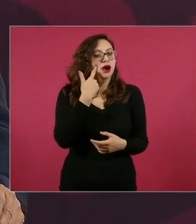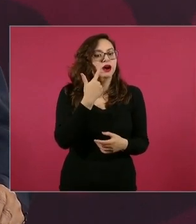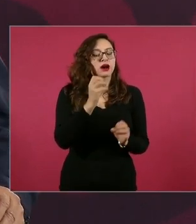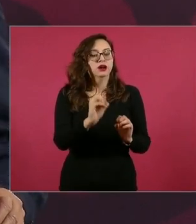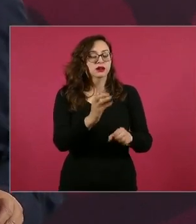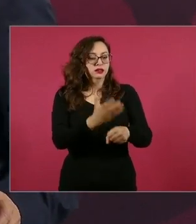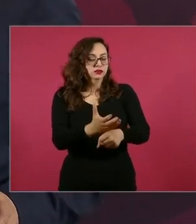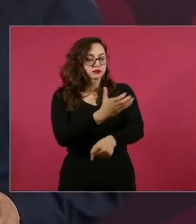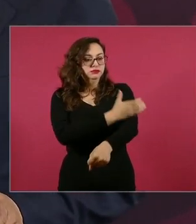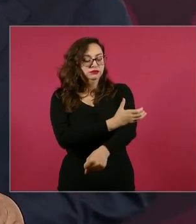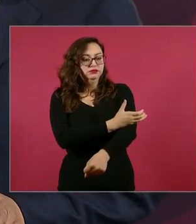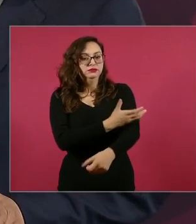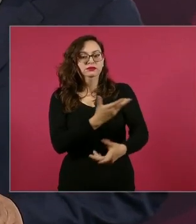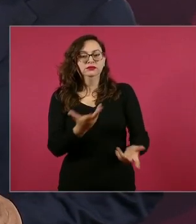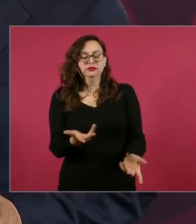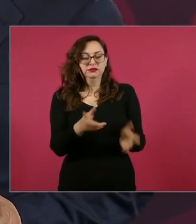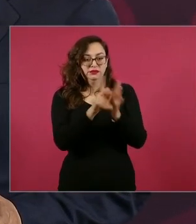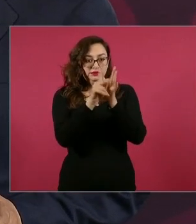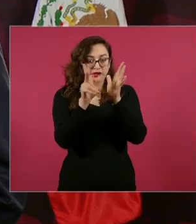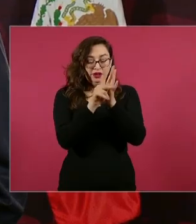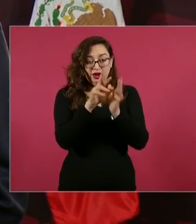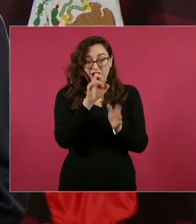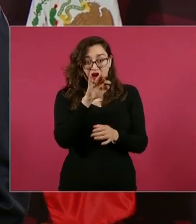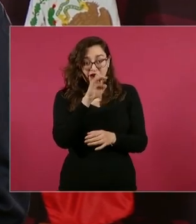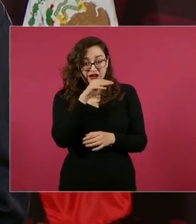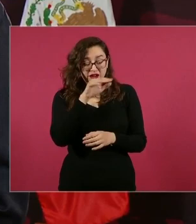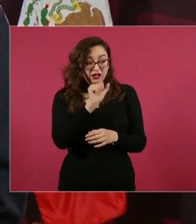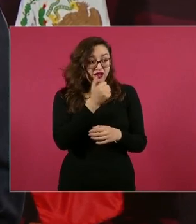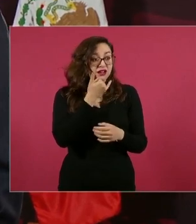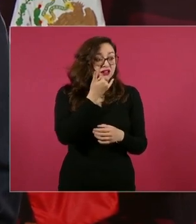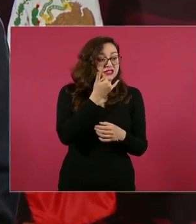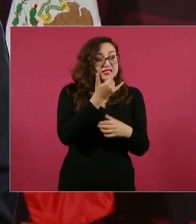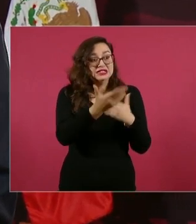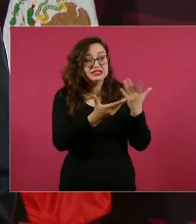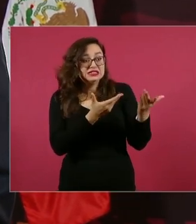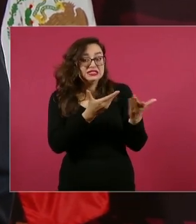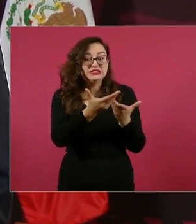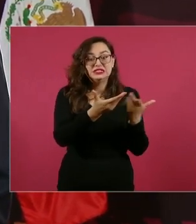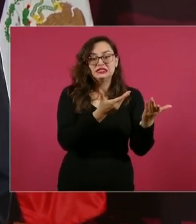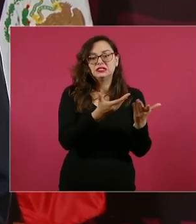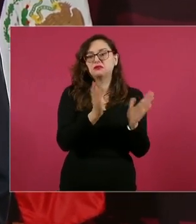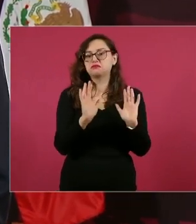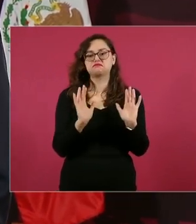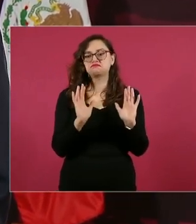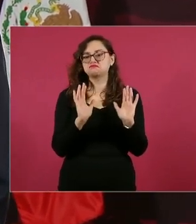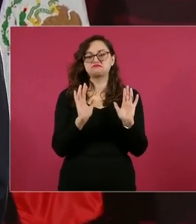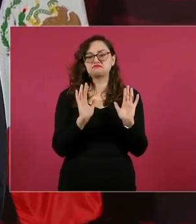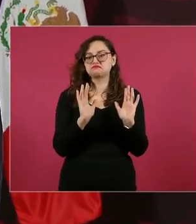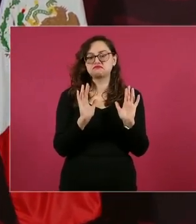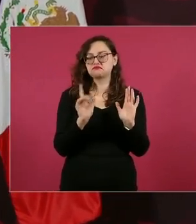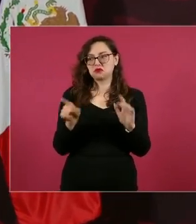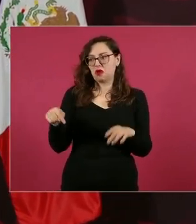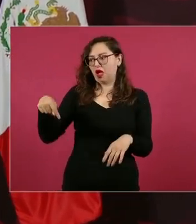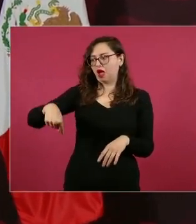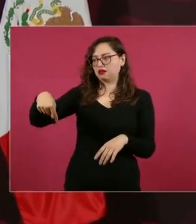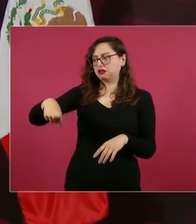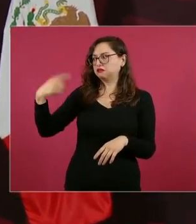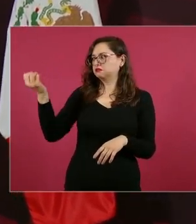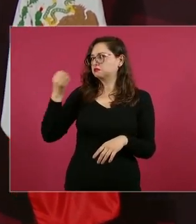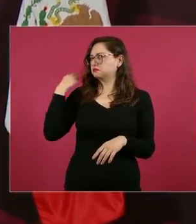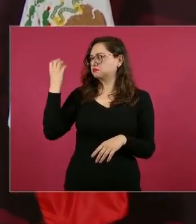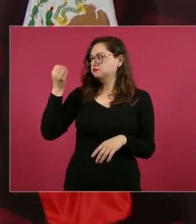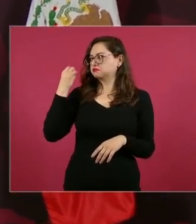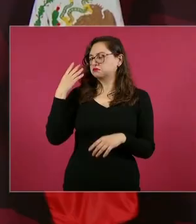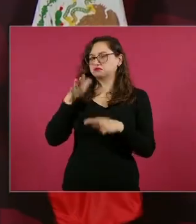camaradas del del reforma o de los